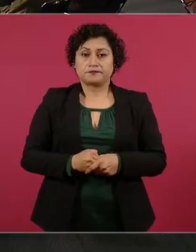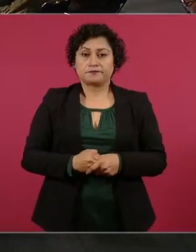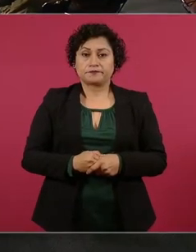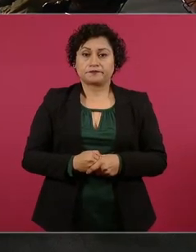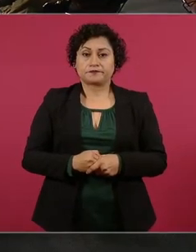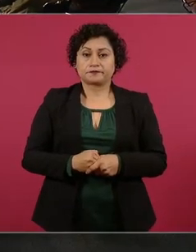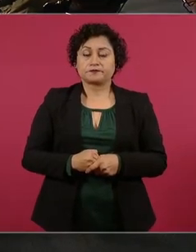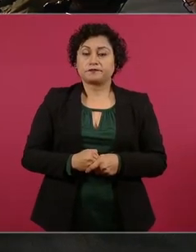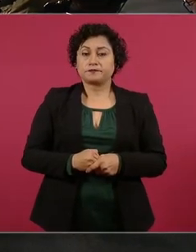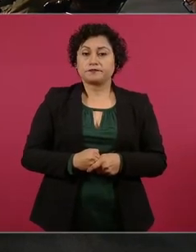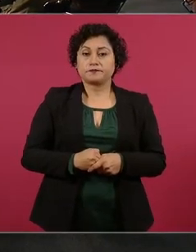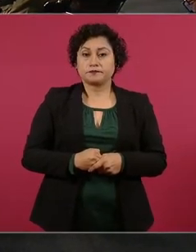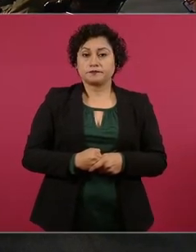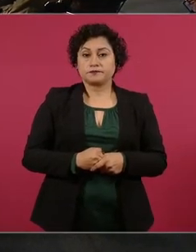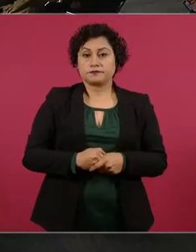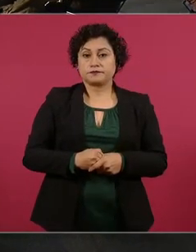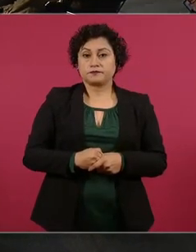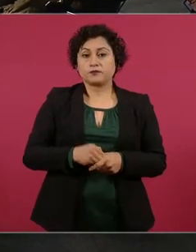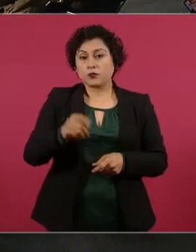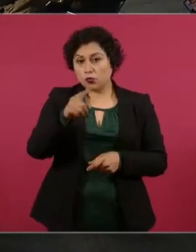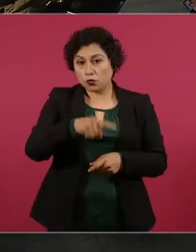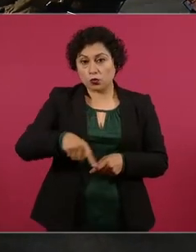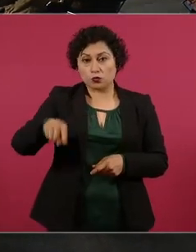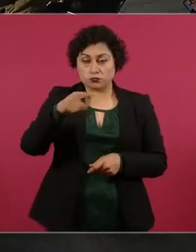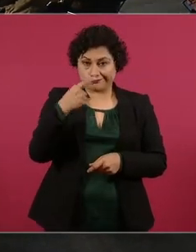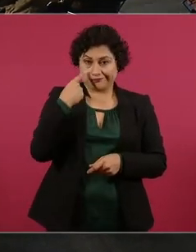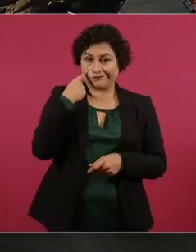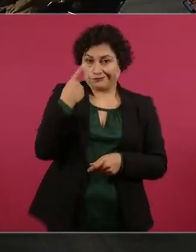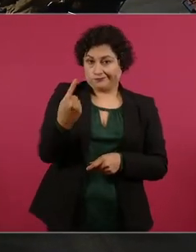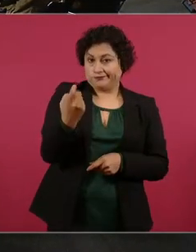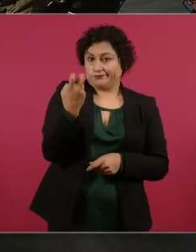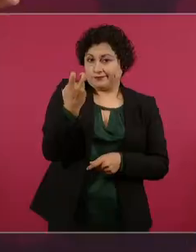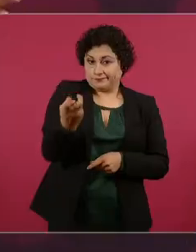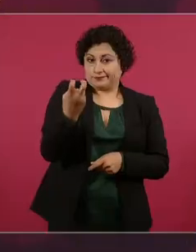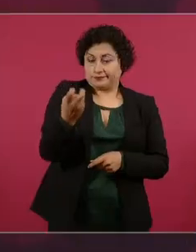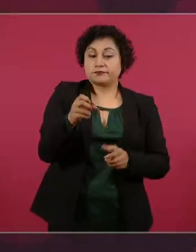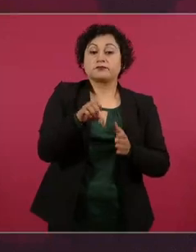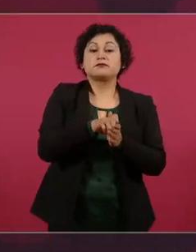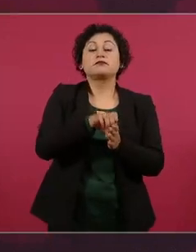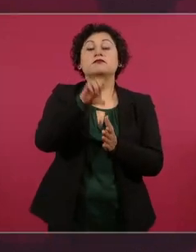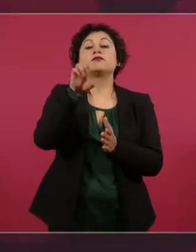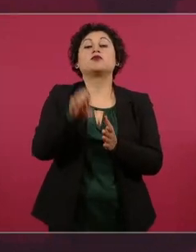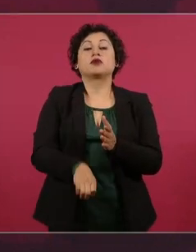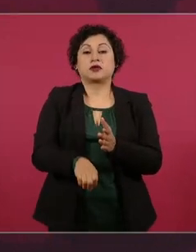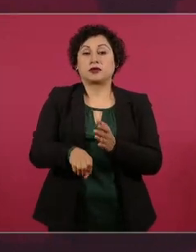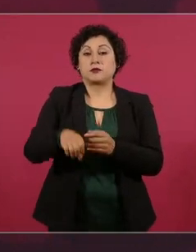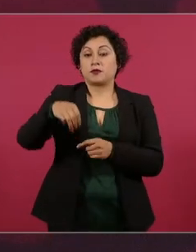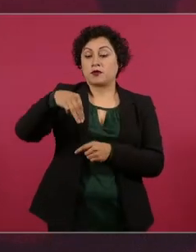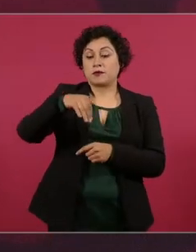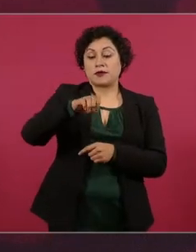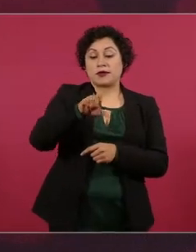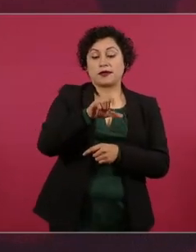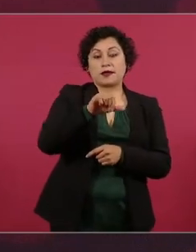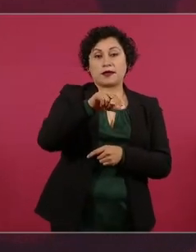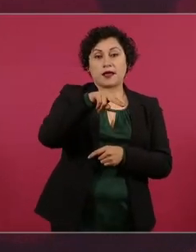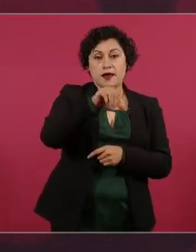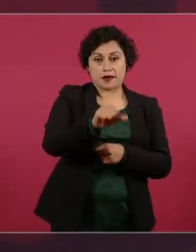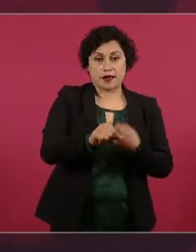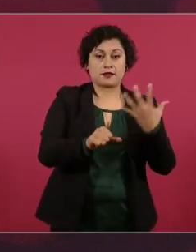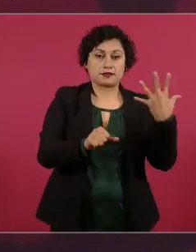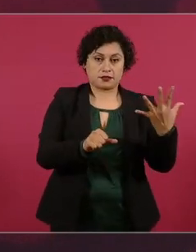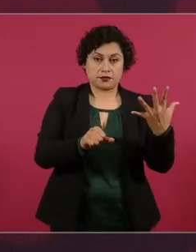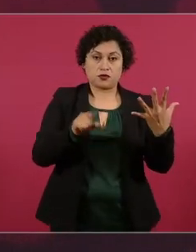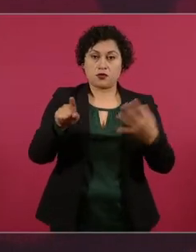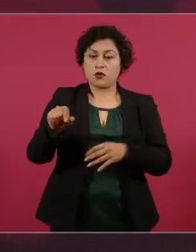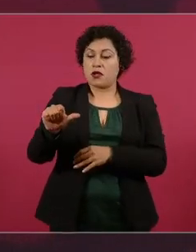Para que se pueda comparar, son 5 los de Mexicana, Aeroméxico tiene 130.